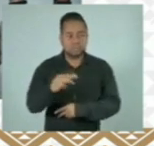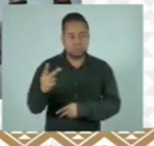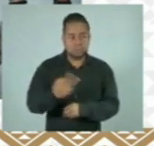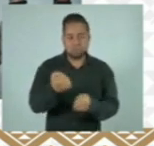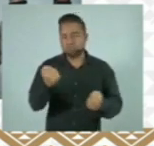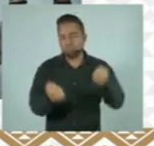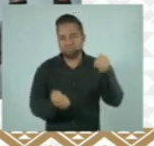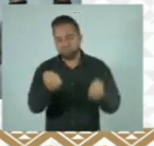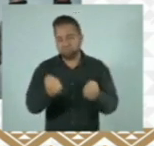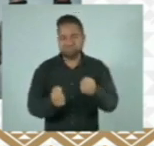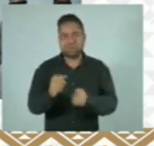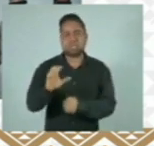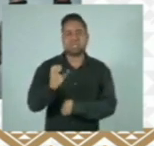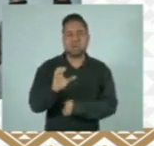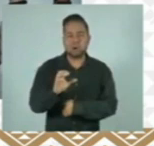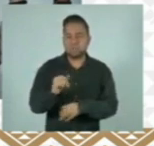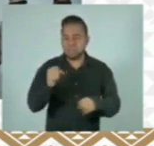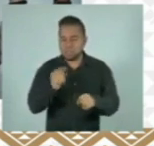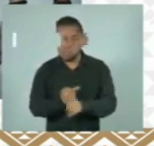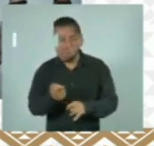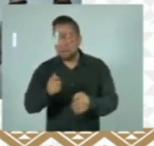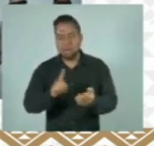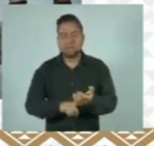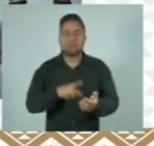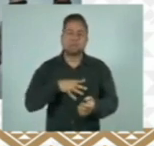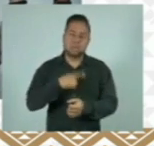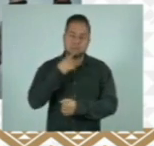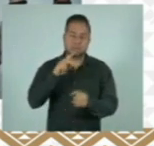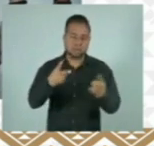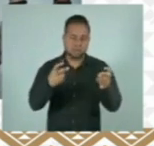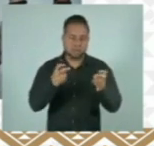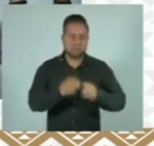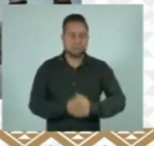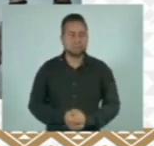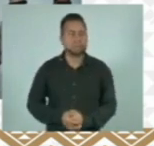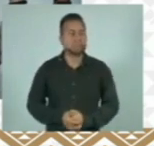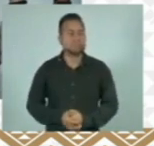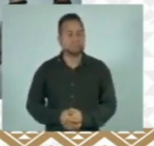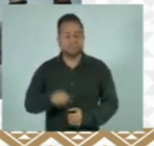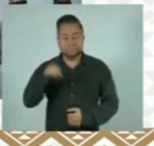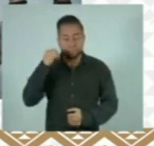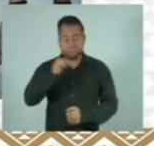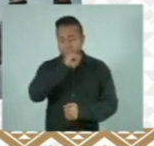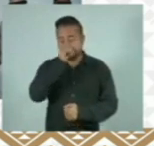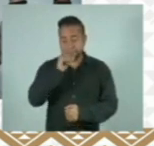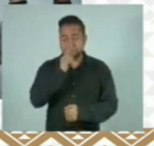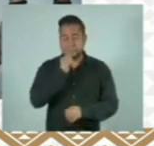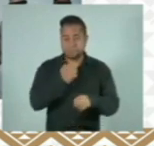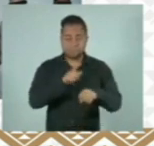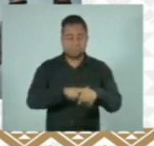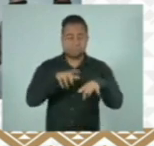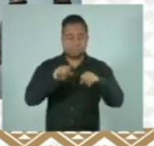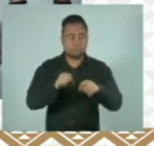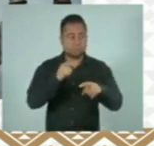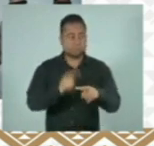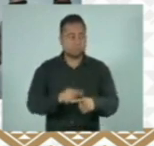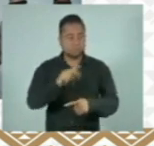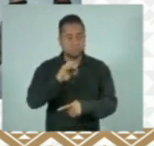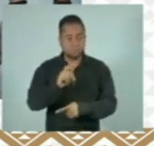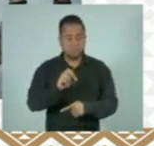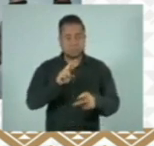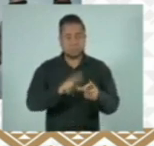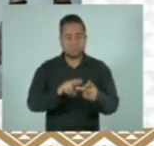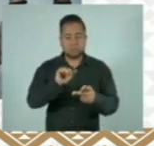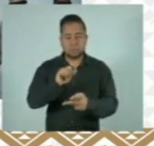vehículo marca Chevrolet, y al consultar sus datos arrojaba que contaba con reporte de robo. En Oaxaca de Juárez, la Policía Estatal llevó a cabo el aseguramiento y detención de Víctor N., Adrián